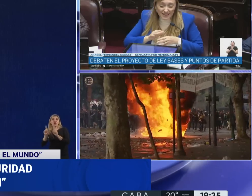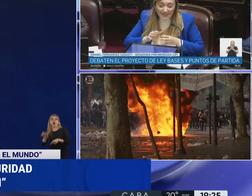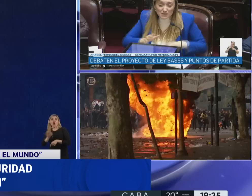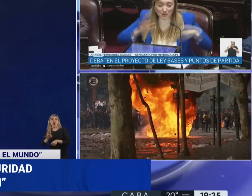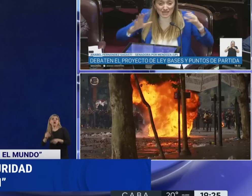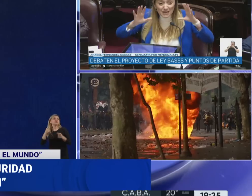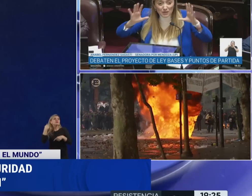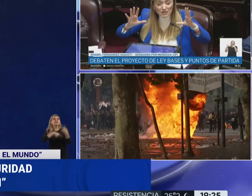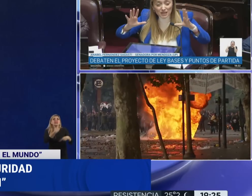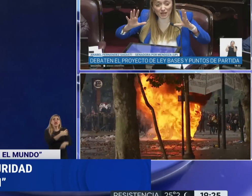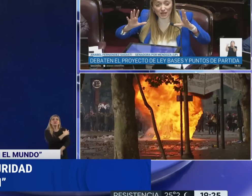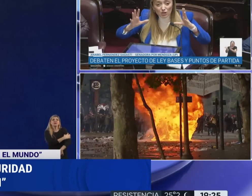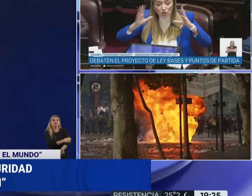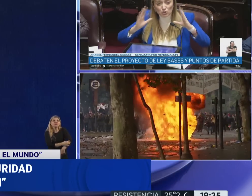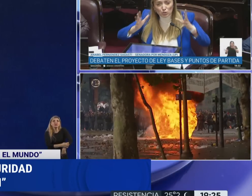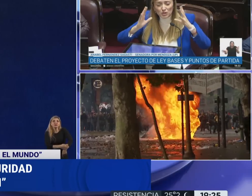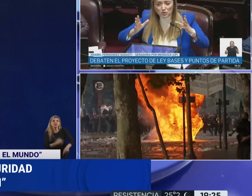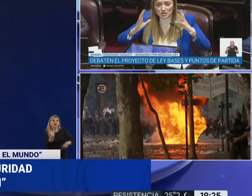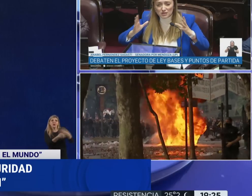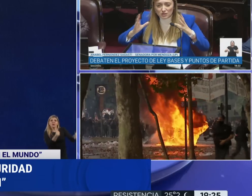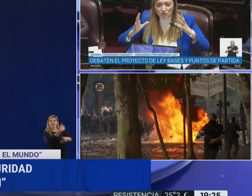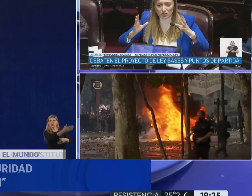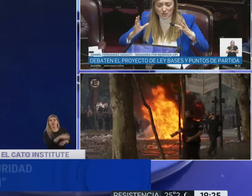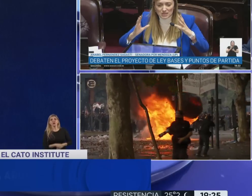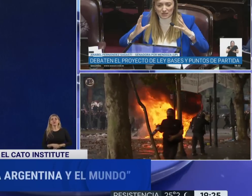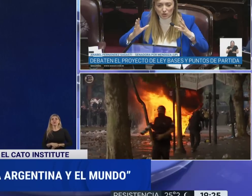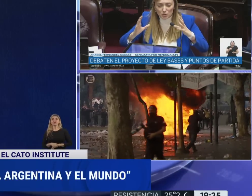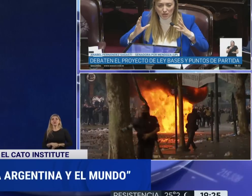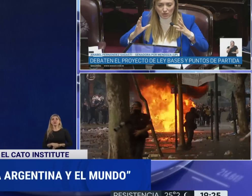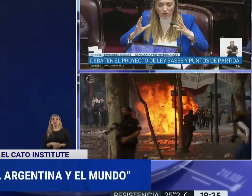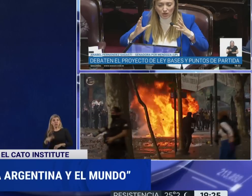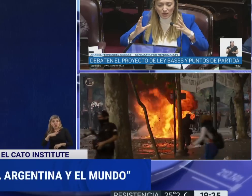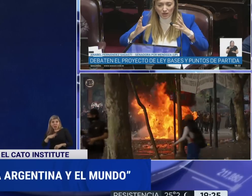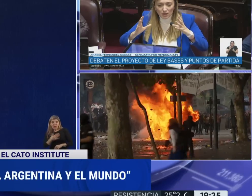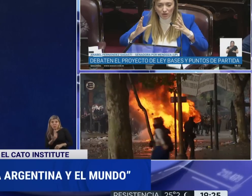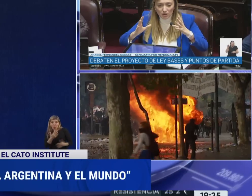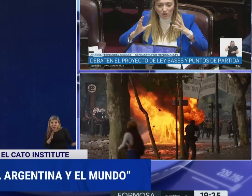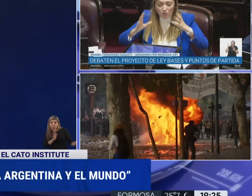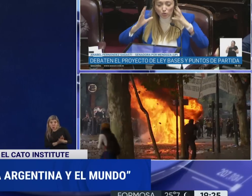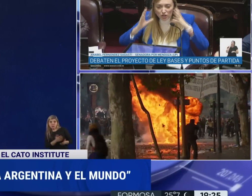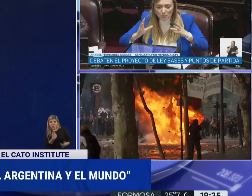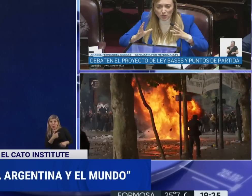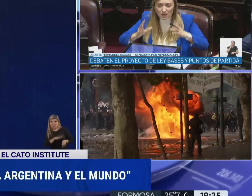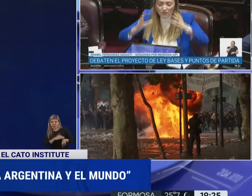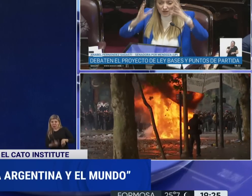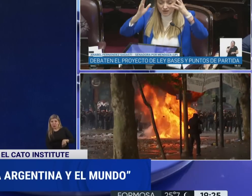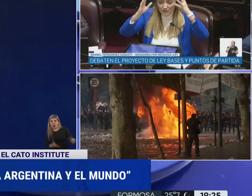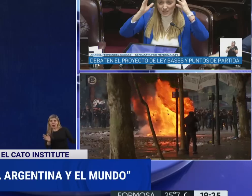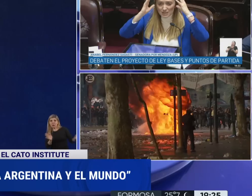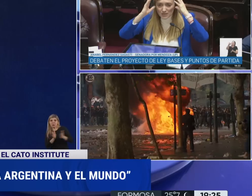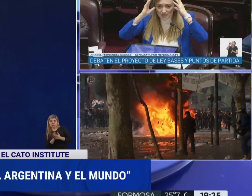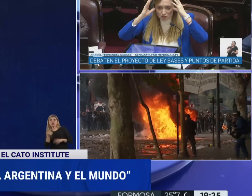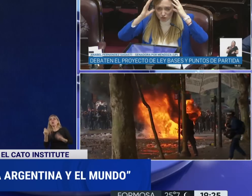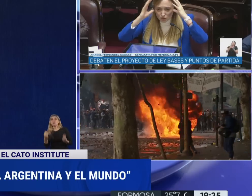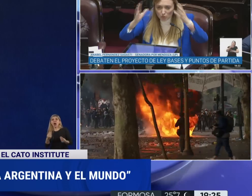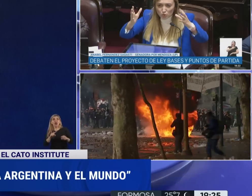servidumbre, condenándonos a todos a la miseria. Todavía están a tiempo de trabajar juntos y demostrarle a la sociedad que la dirigencia